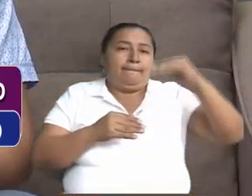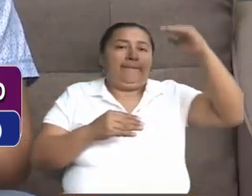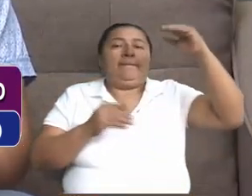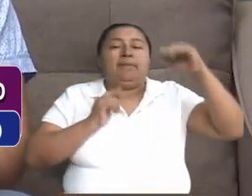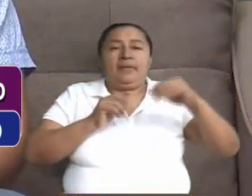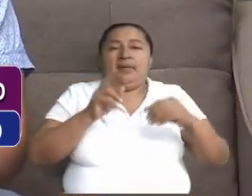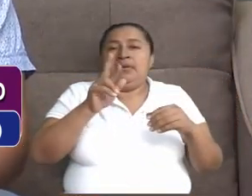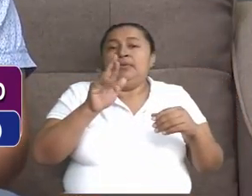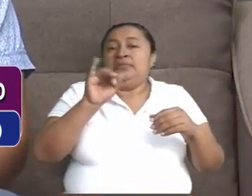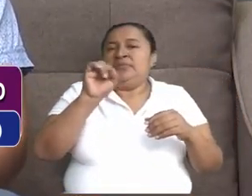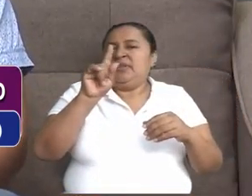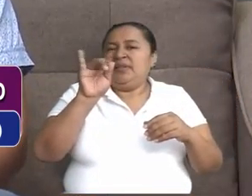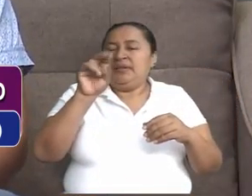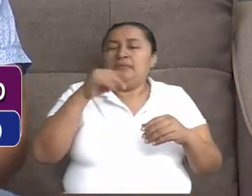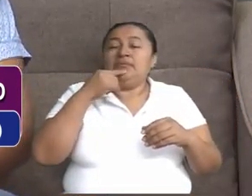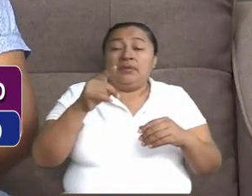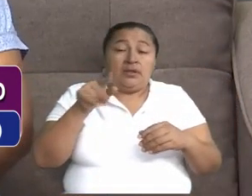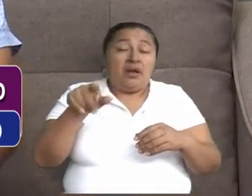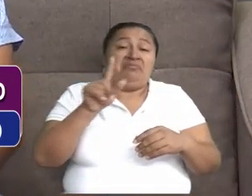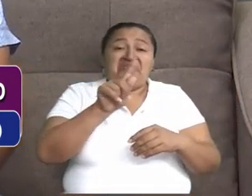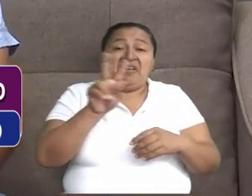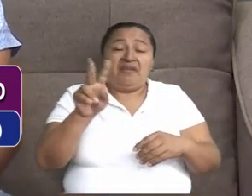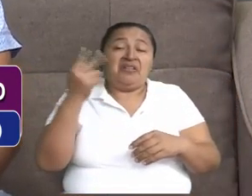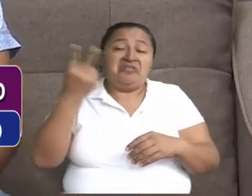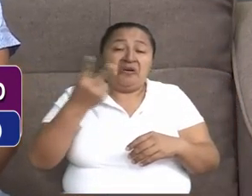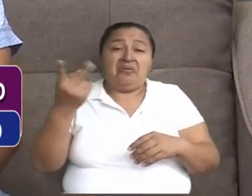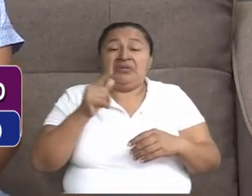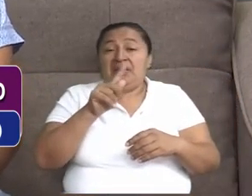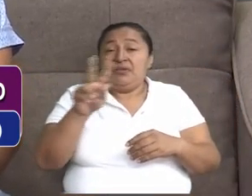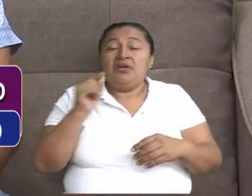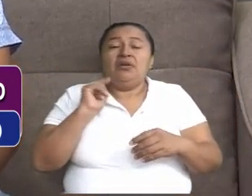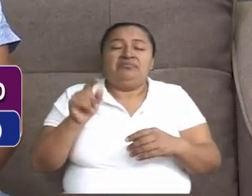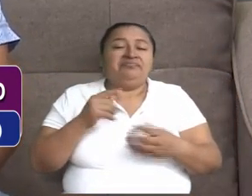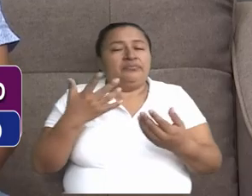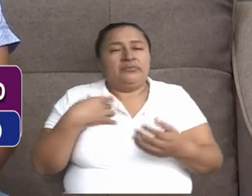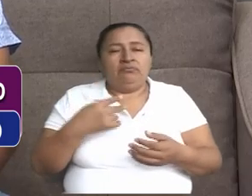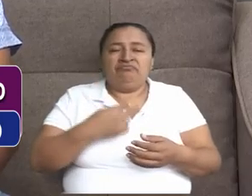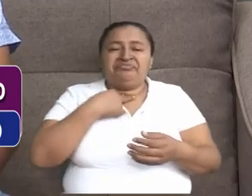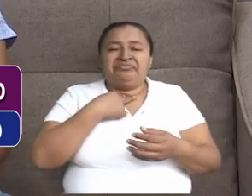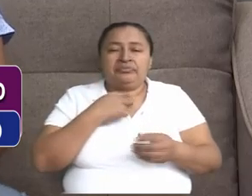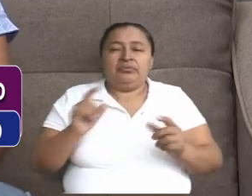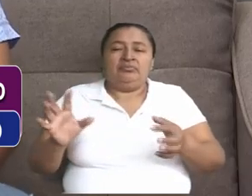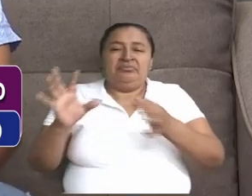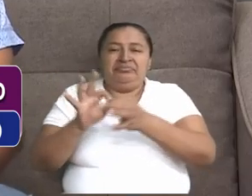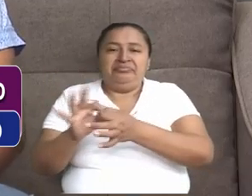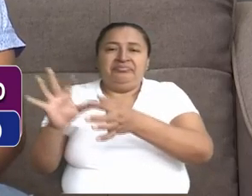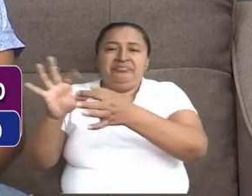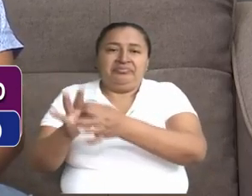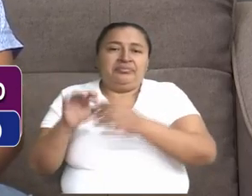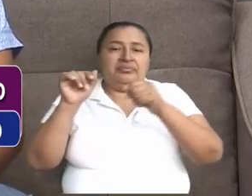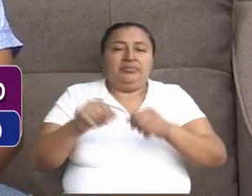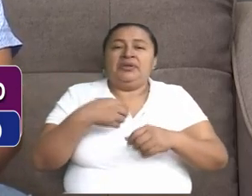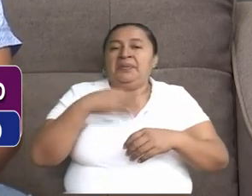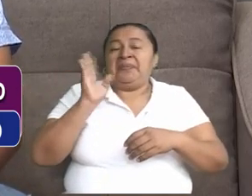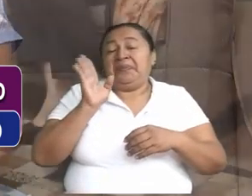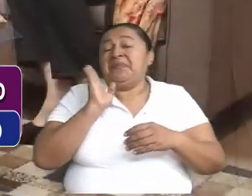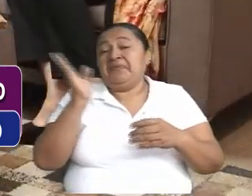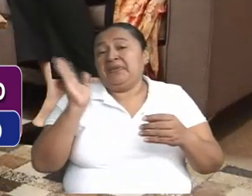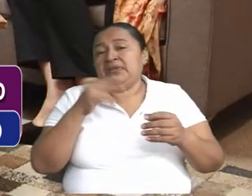que se vieron obligados precisamente por esa presión social a tener también ellos que enlazarse de vez en vez a esas conferencias de